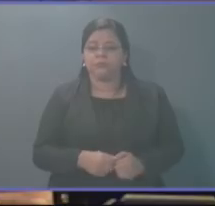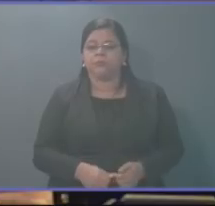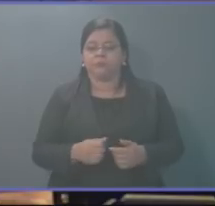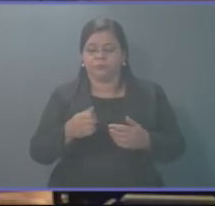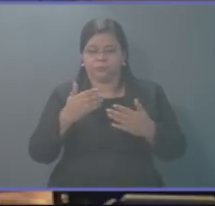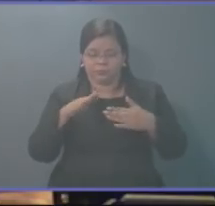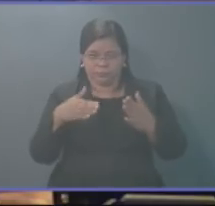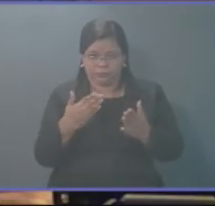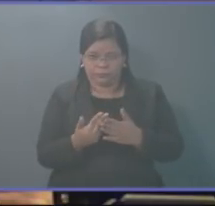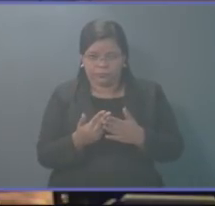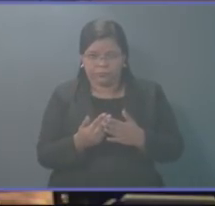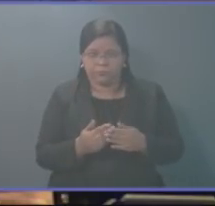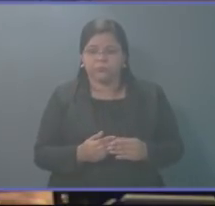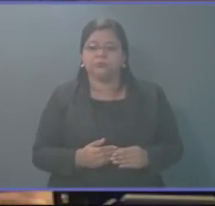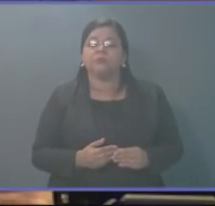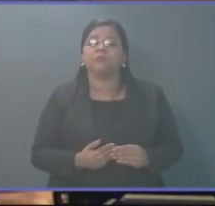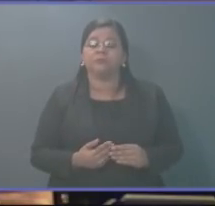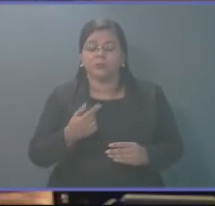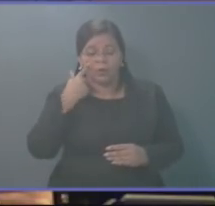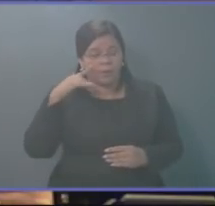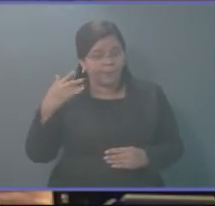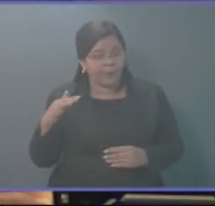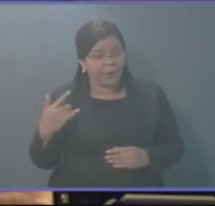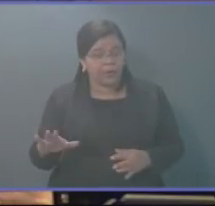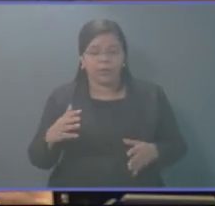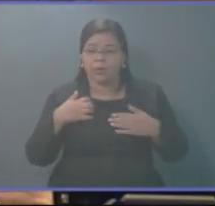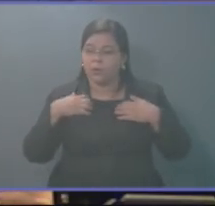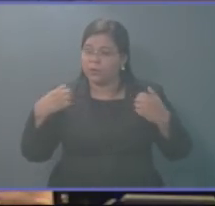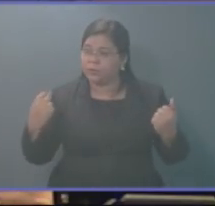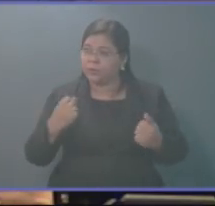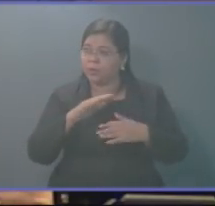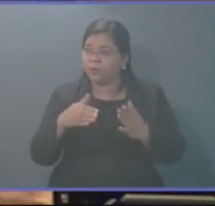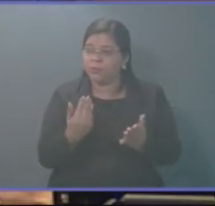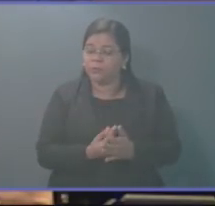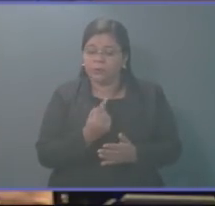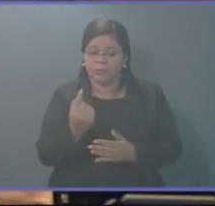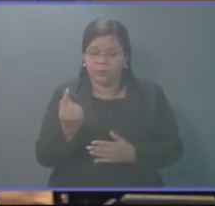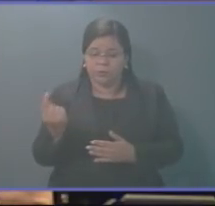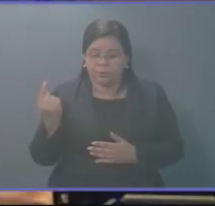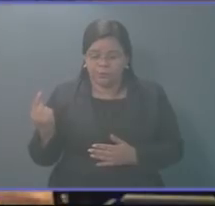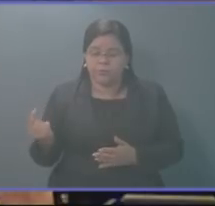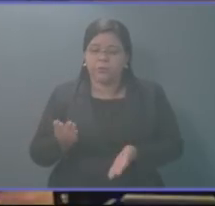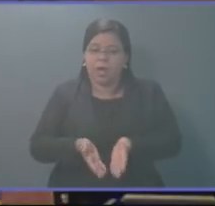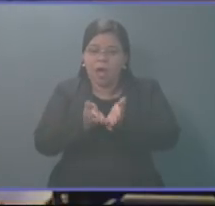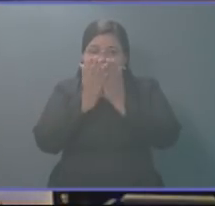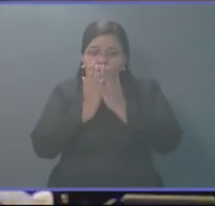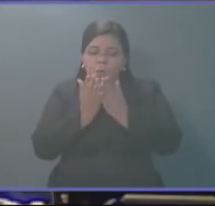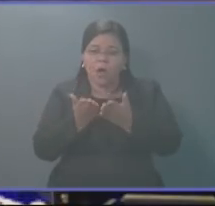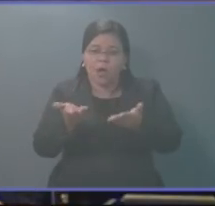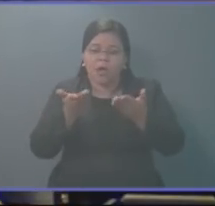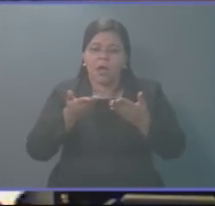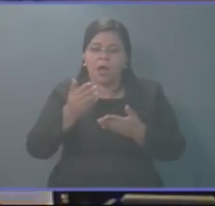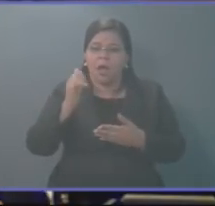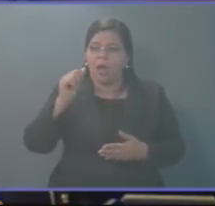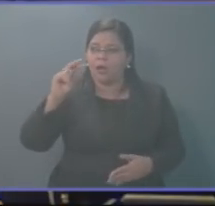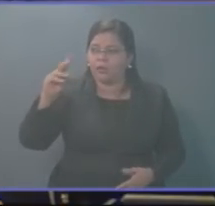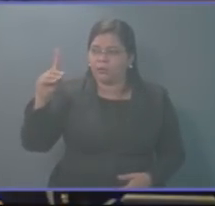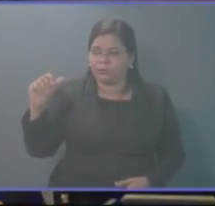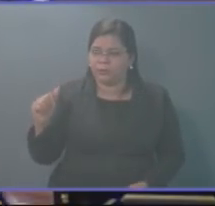su consumo y poniendo en grave riesgo la salud de la población que recibe agua distribuida por ANDA.